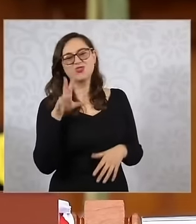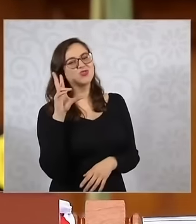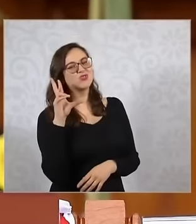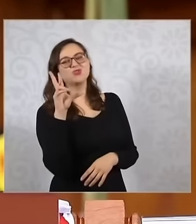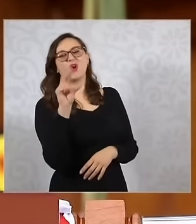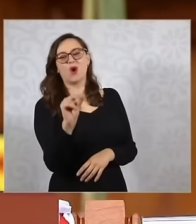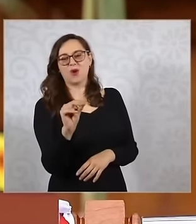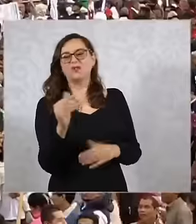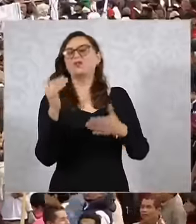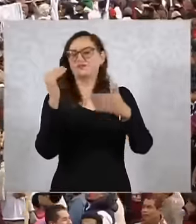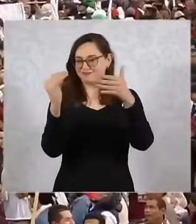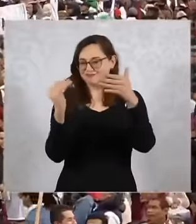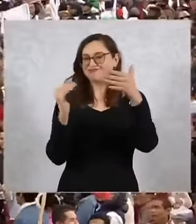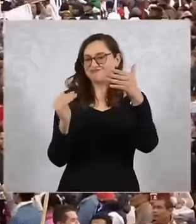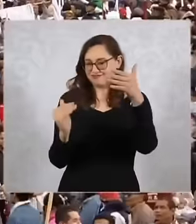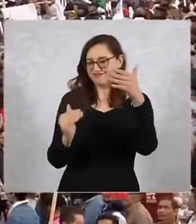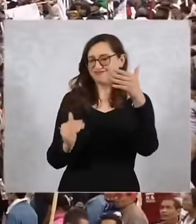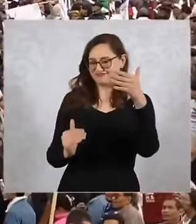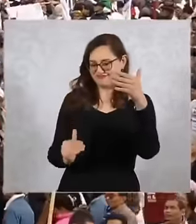Ahí vamos, ahí vamos.